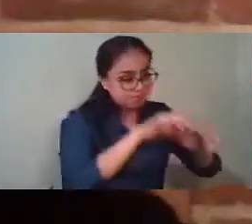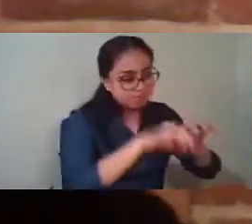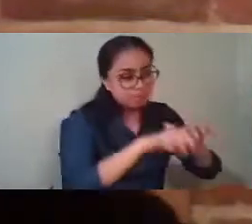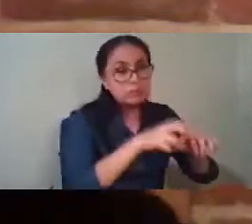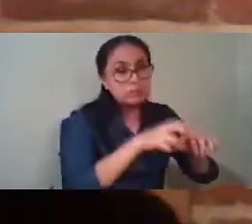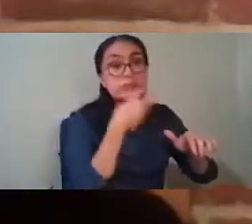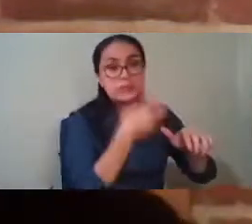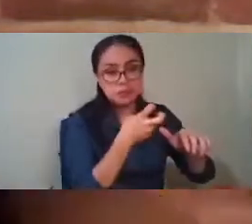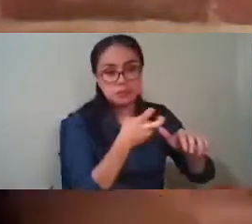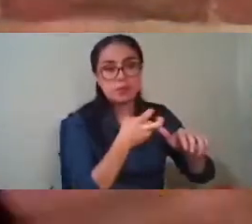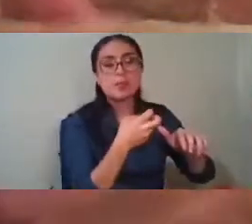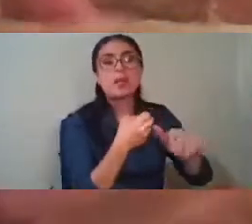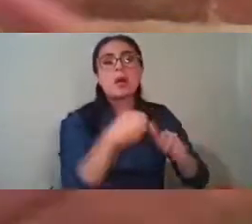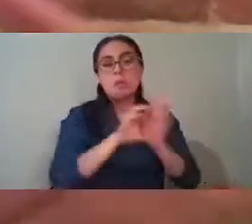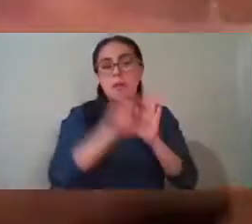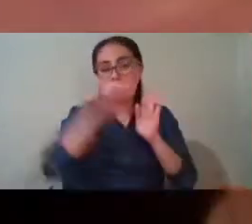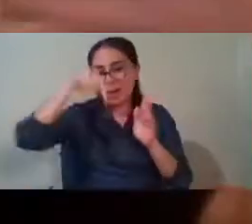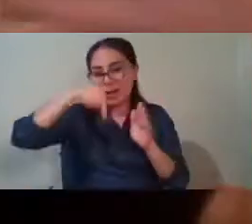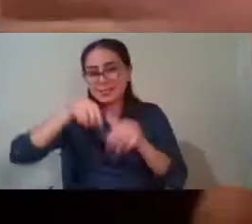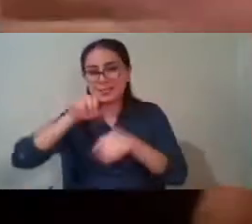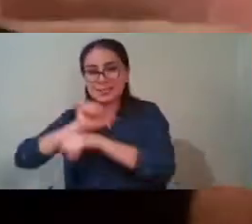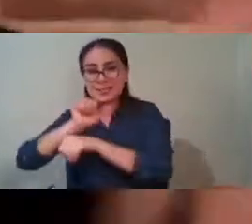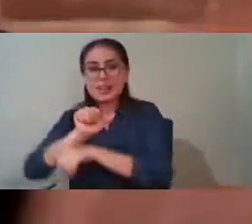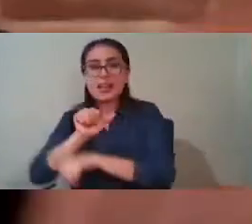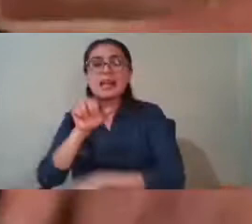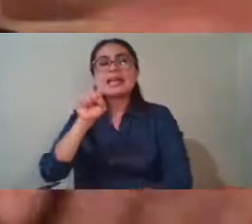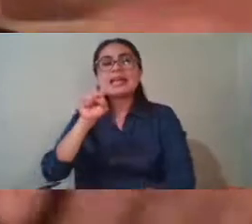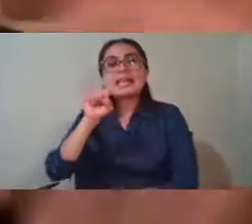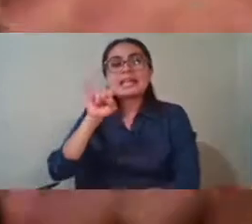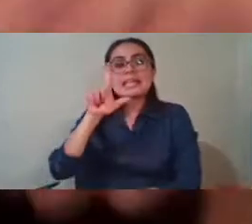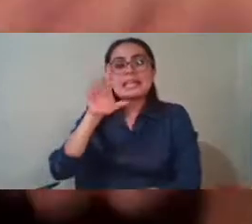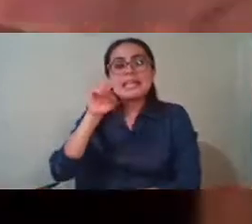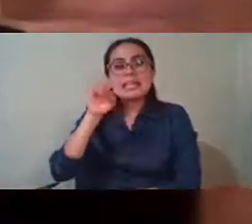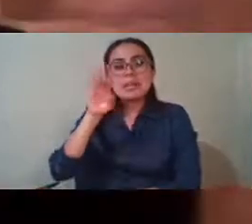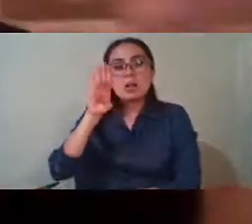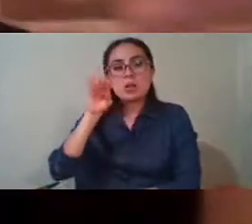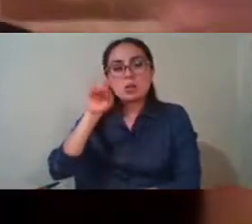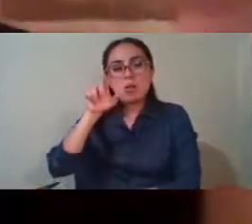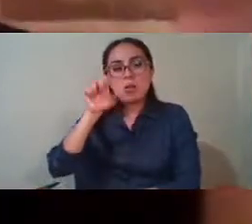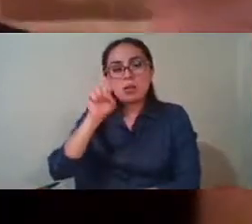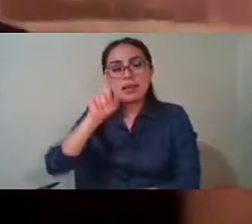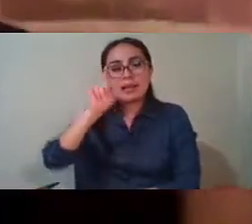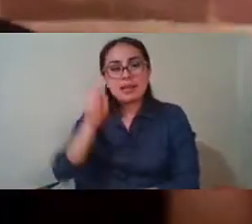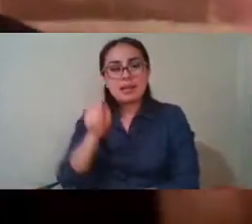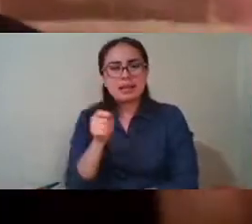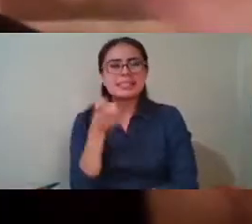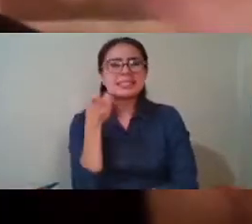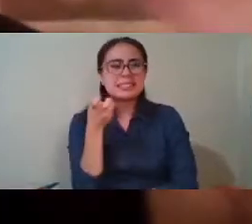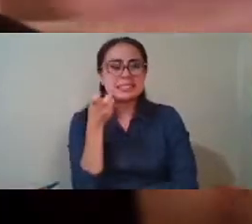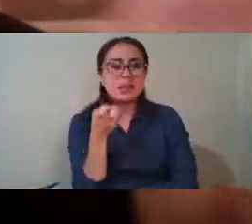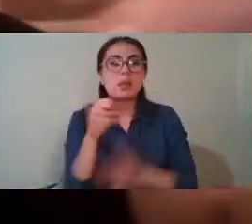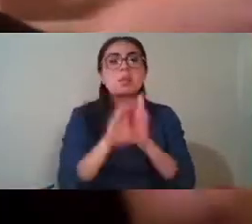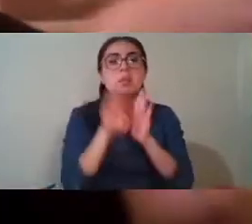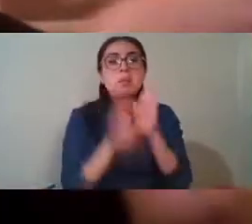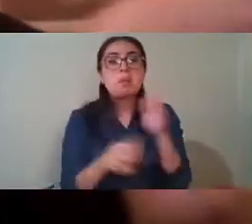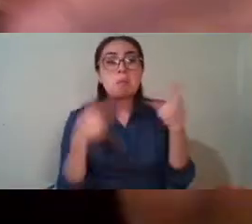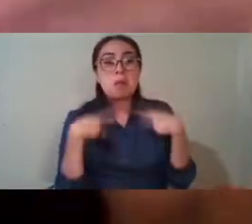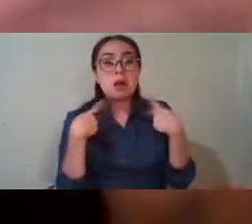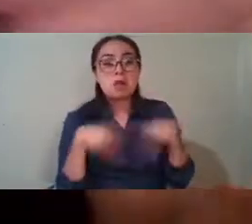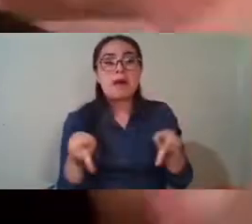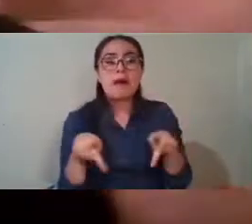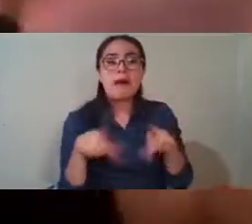Nosotros decimos, acá se dice la silobolsa. La silobolsa es el lugar donde los productores guardan